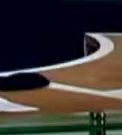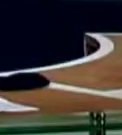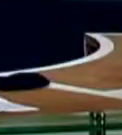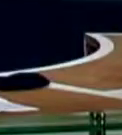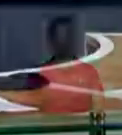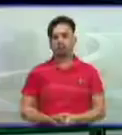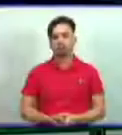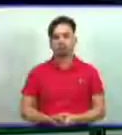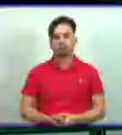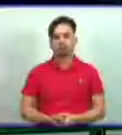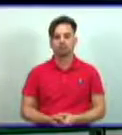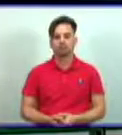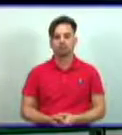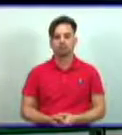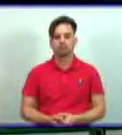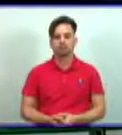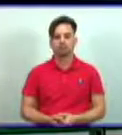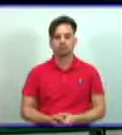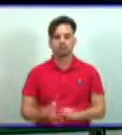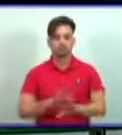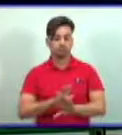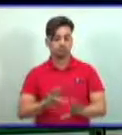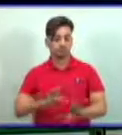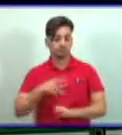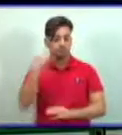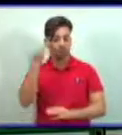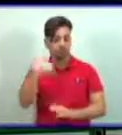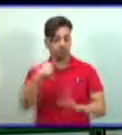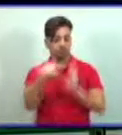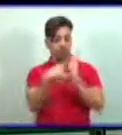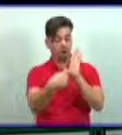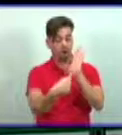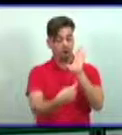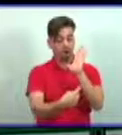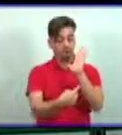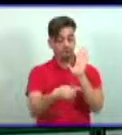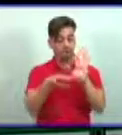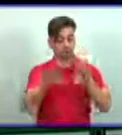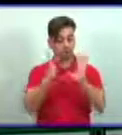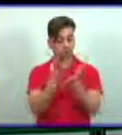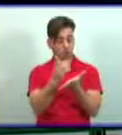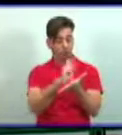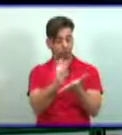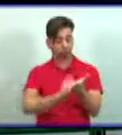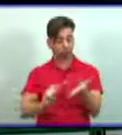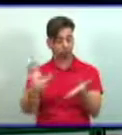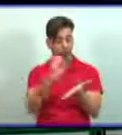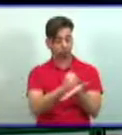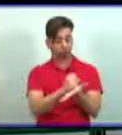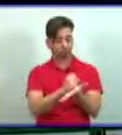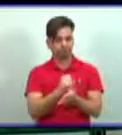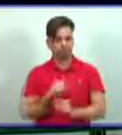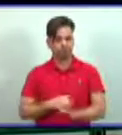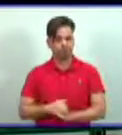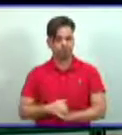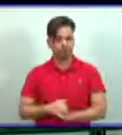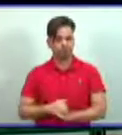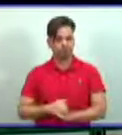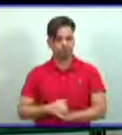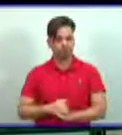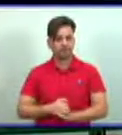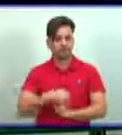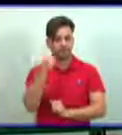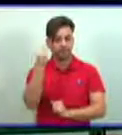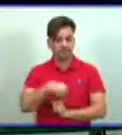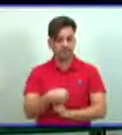A partir de estos elementos que hemos podido apreciar y ya han tomado nota todos ustedes, nos damos cuenta que sin la atmósfera